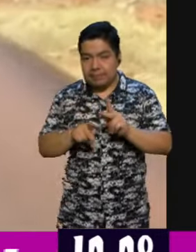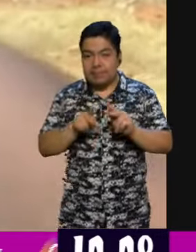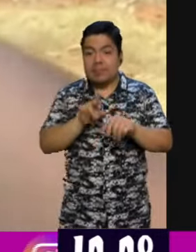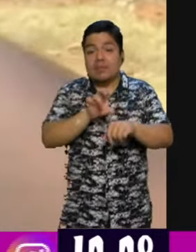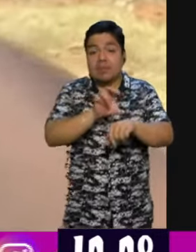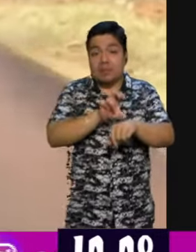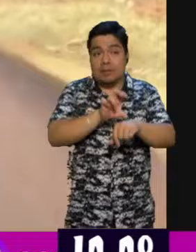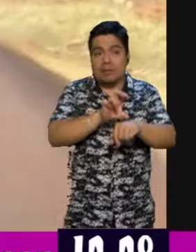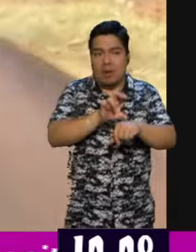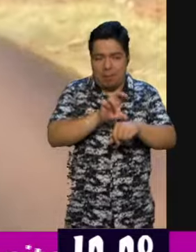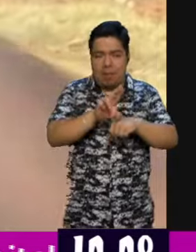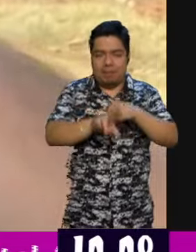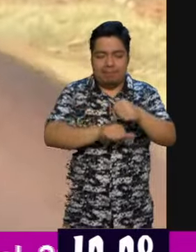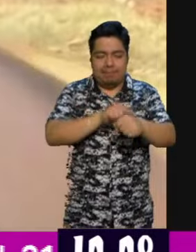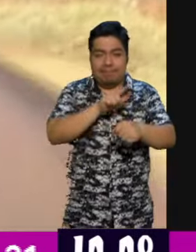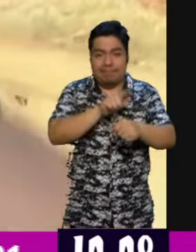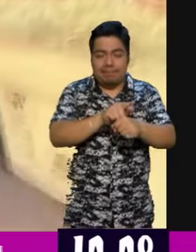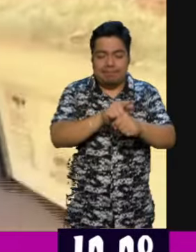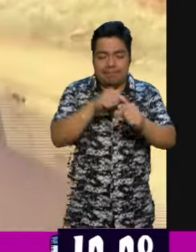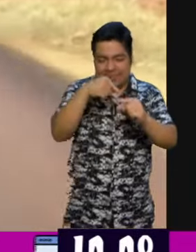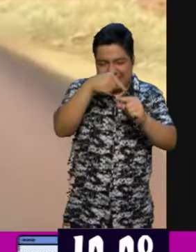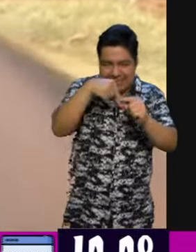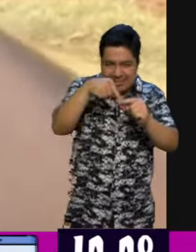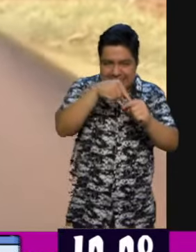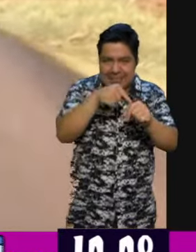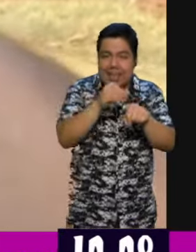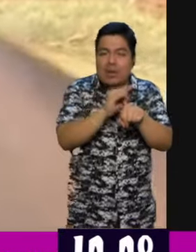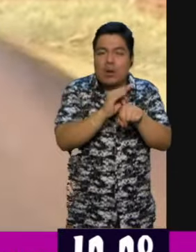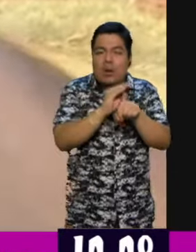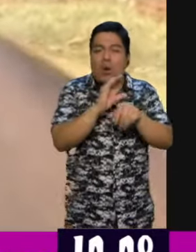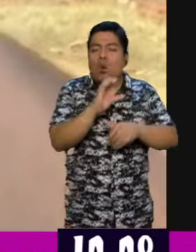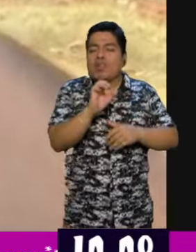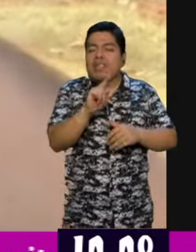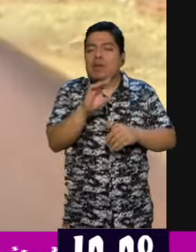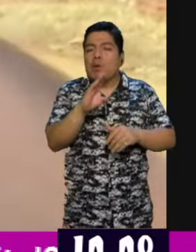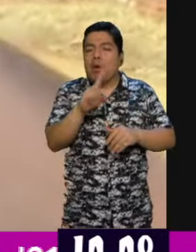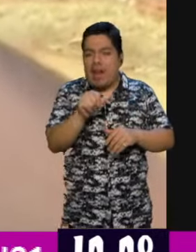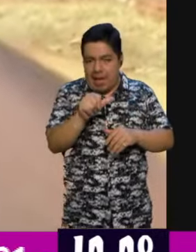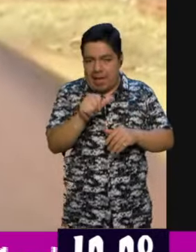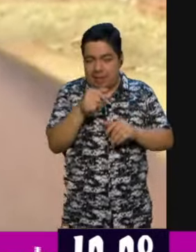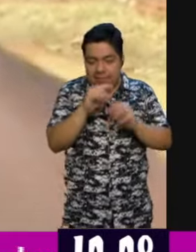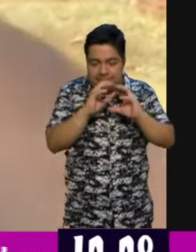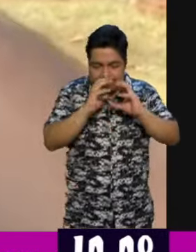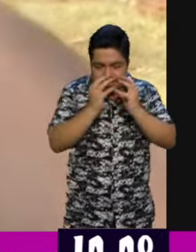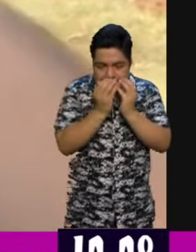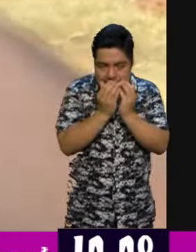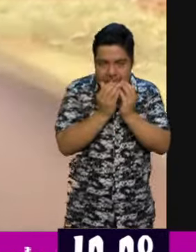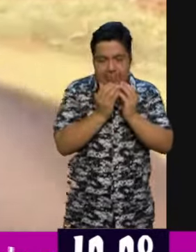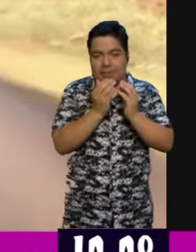de manera natural tienen una capita llamada cutícula.